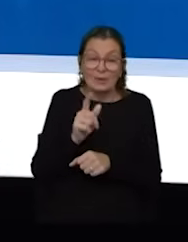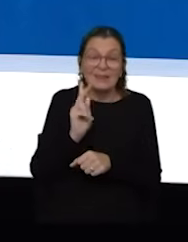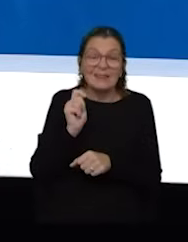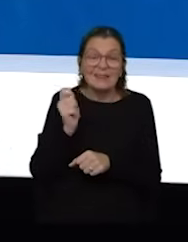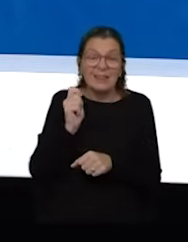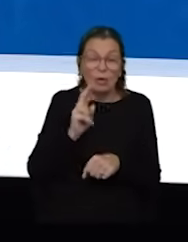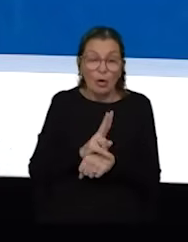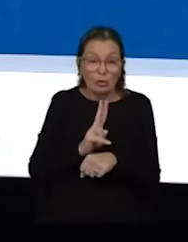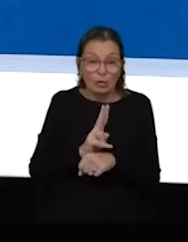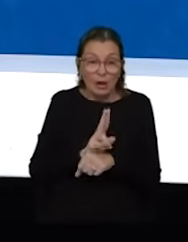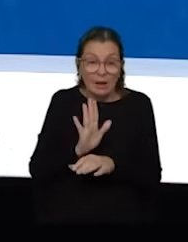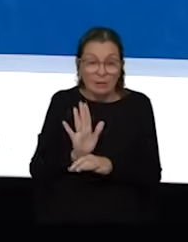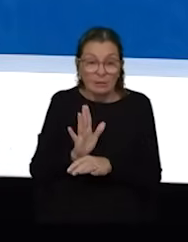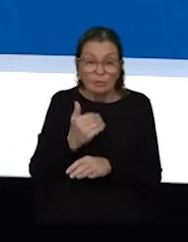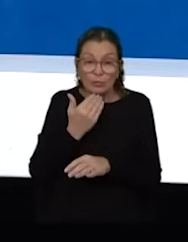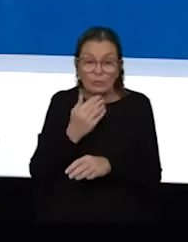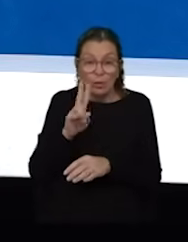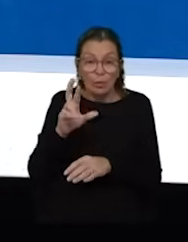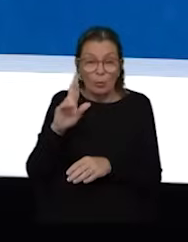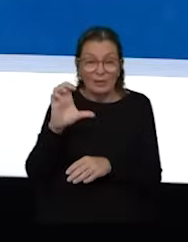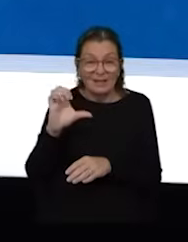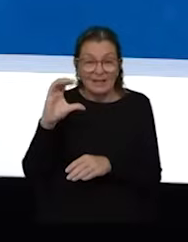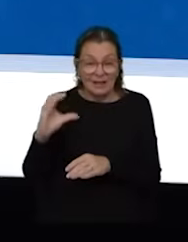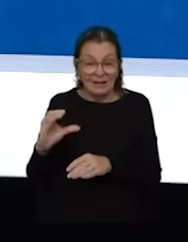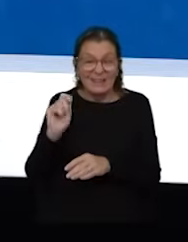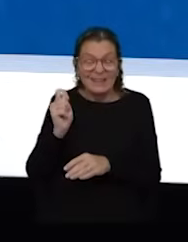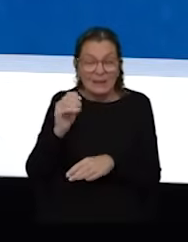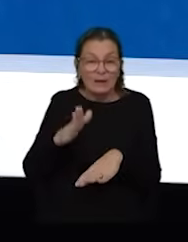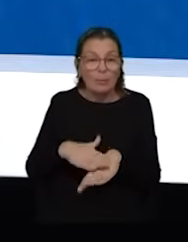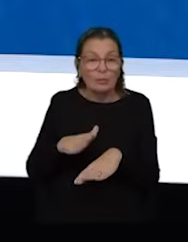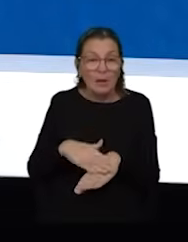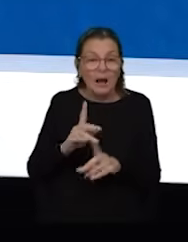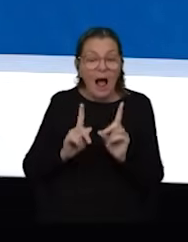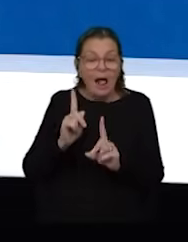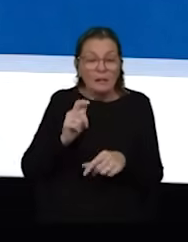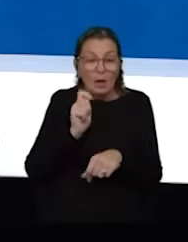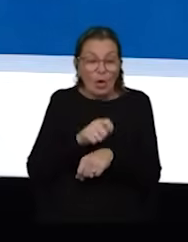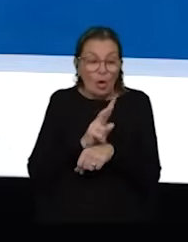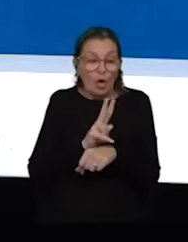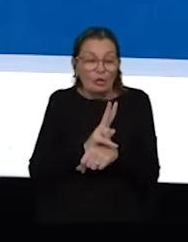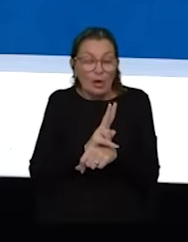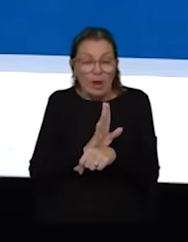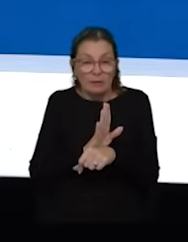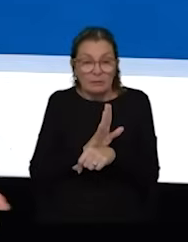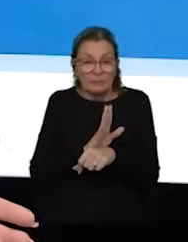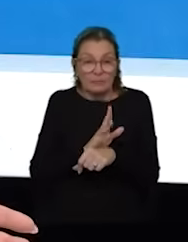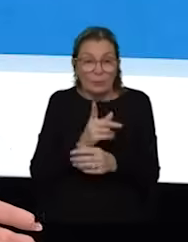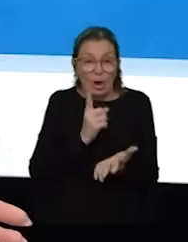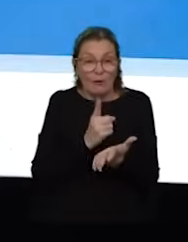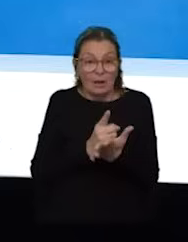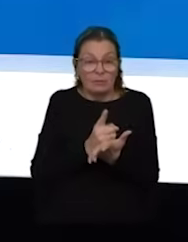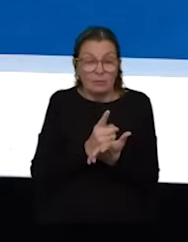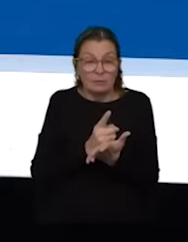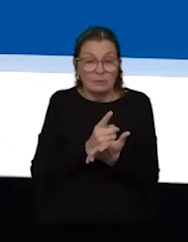controlar ese cumplimiento no sé si será la ursec Quién va a ser pero alguien va a tener que controlarlo porque de hecho este se obliga